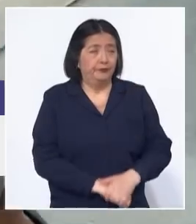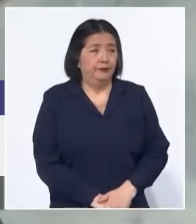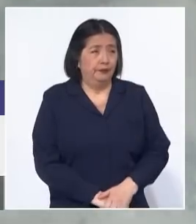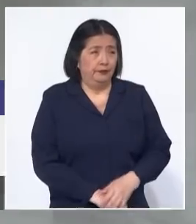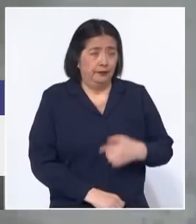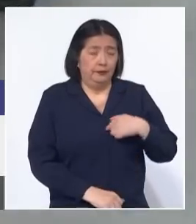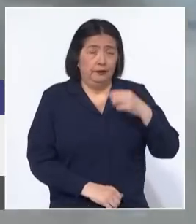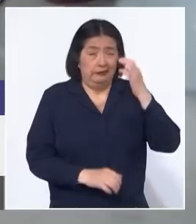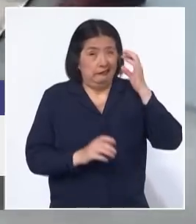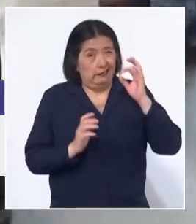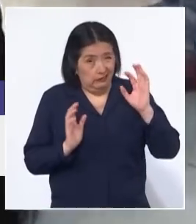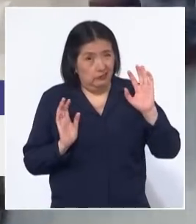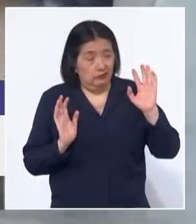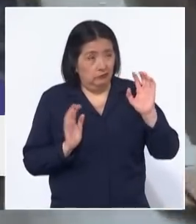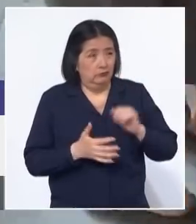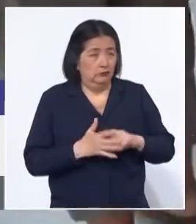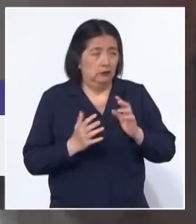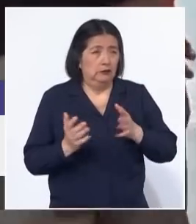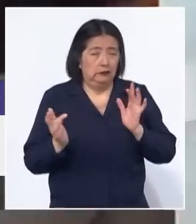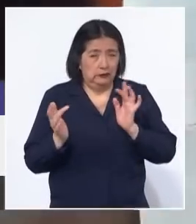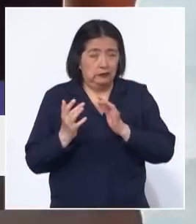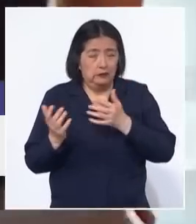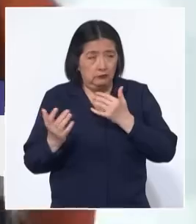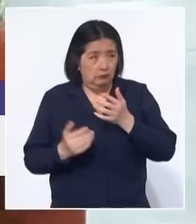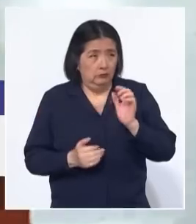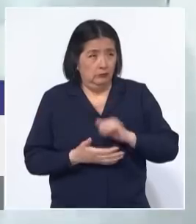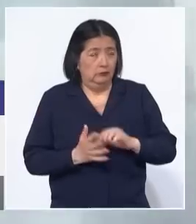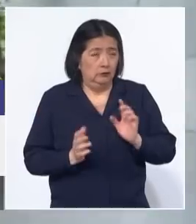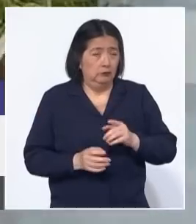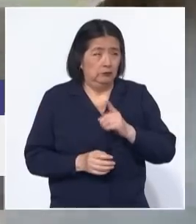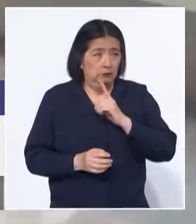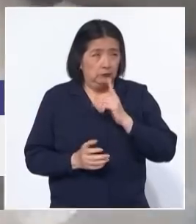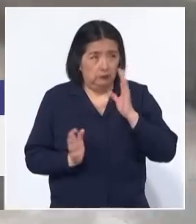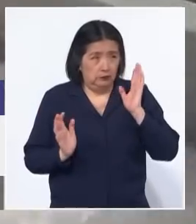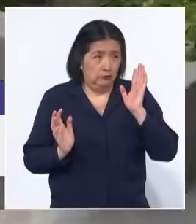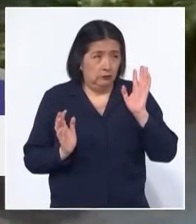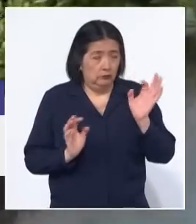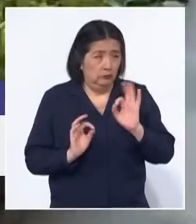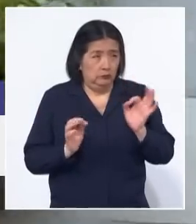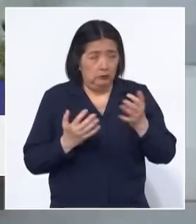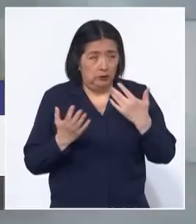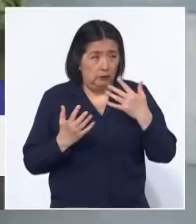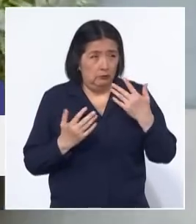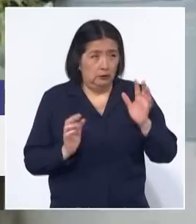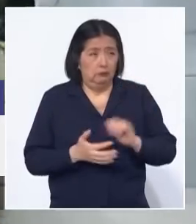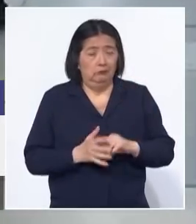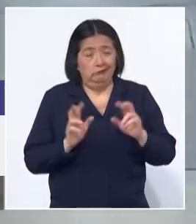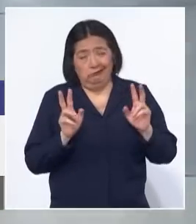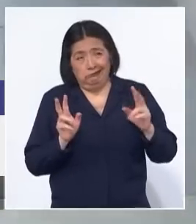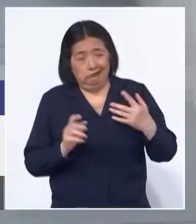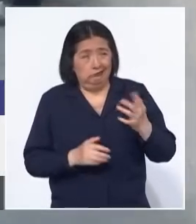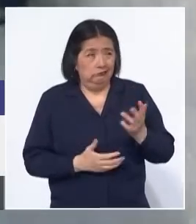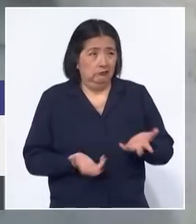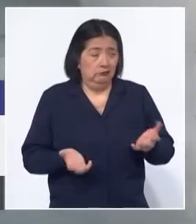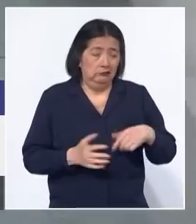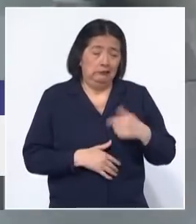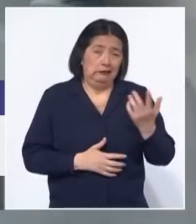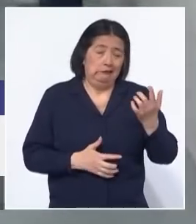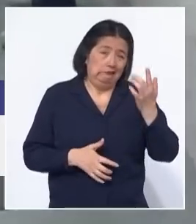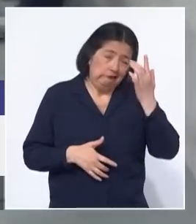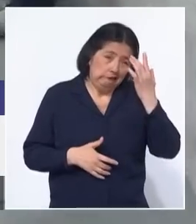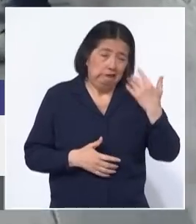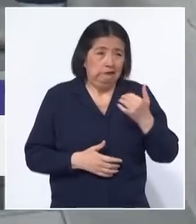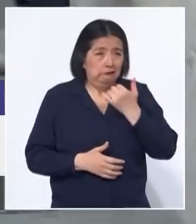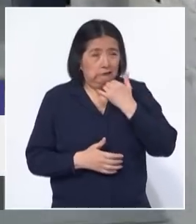que se están comunicando, pero sea directamente con el papito todavía no hemos podido conversar por temas que se están un poco delicados por